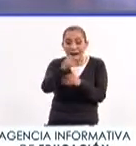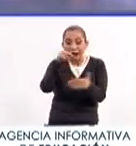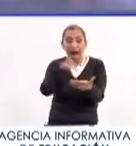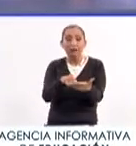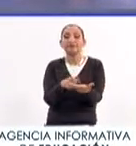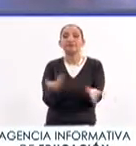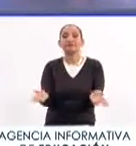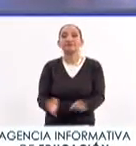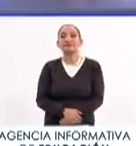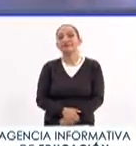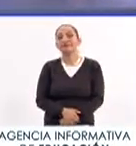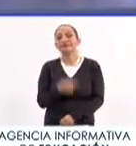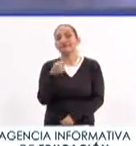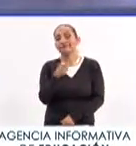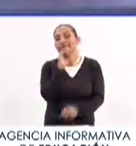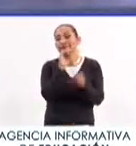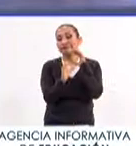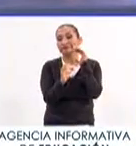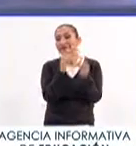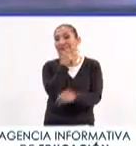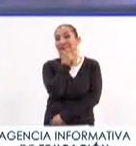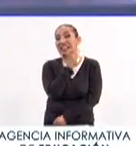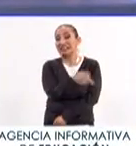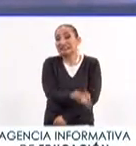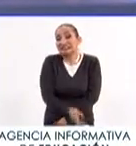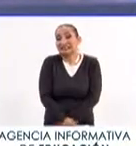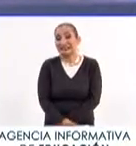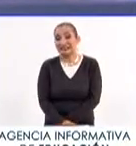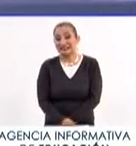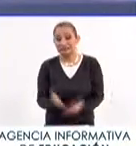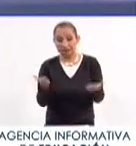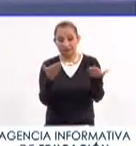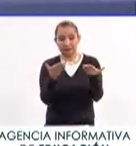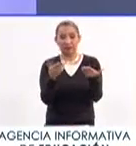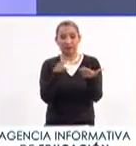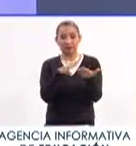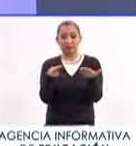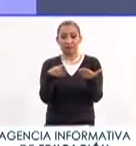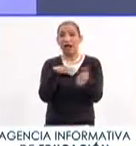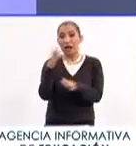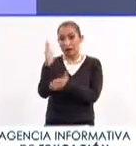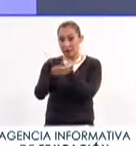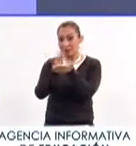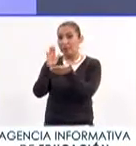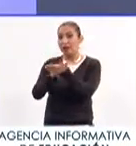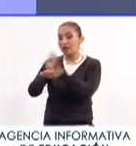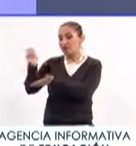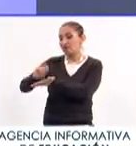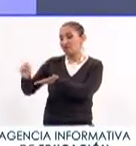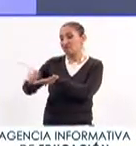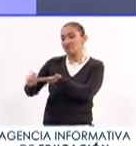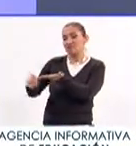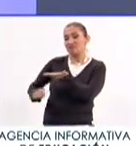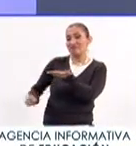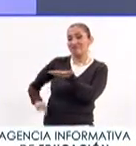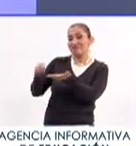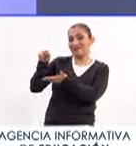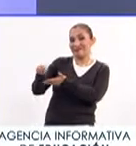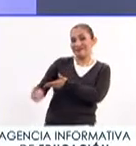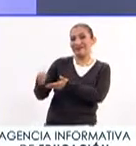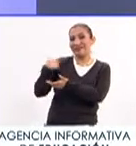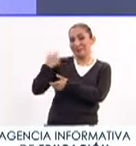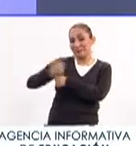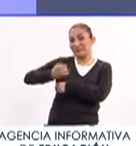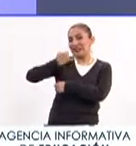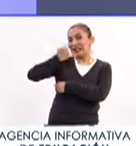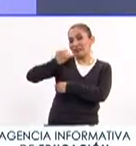el medio de comunicación es el inglés. Hay documentos que se escriben en el